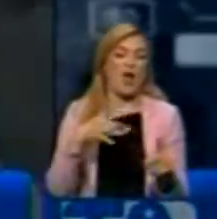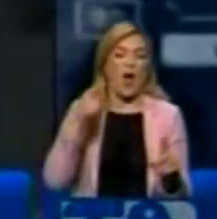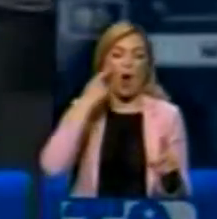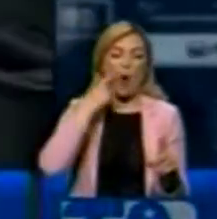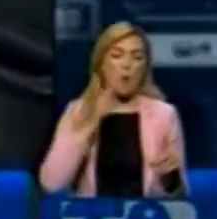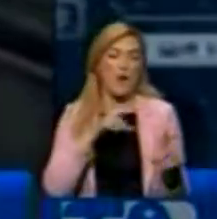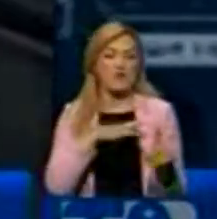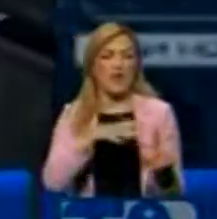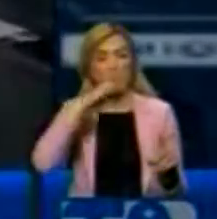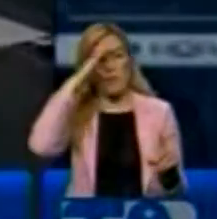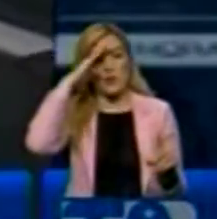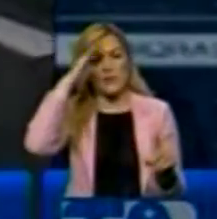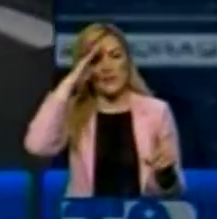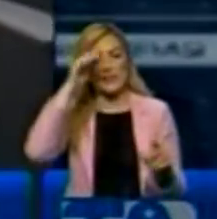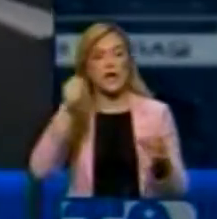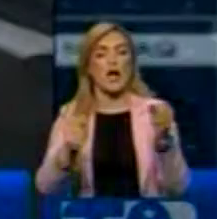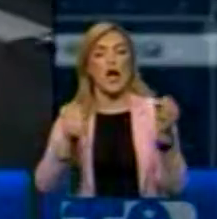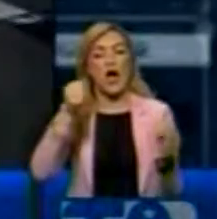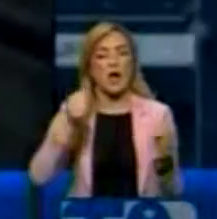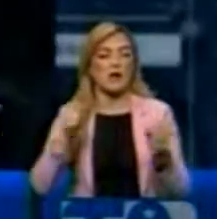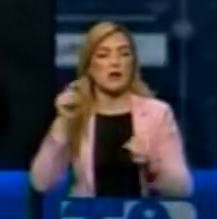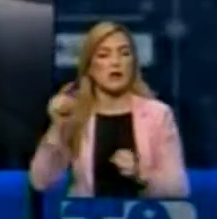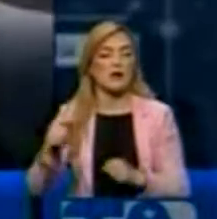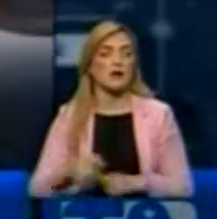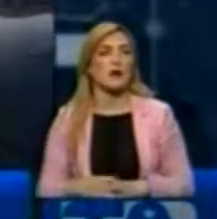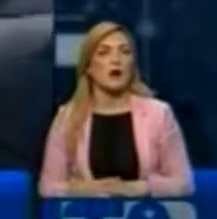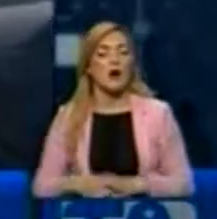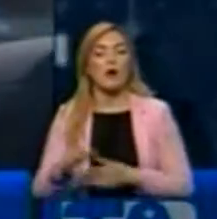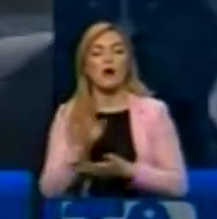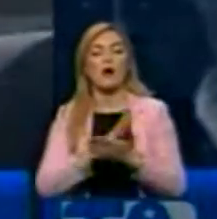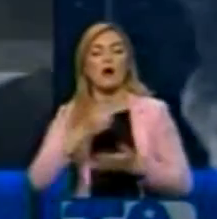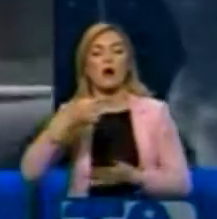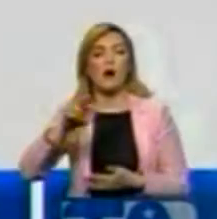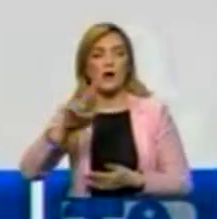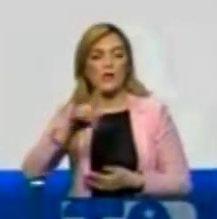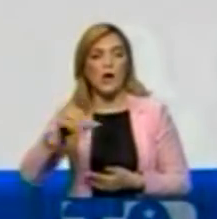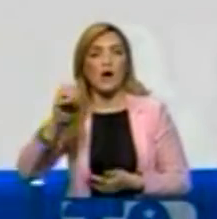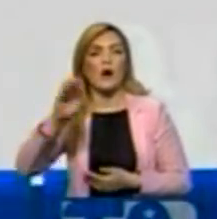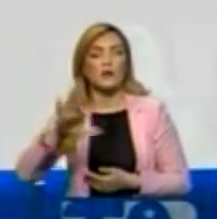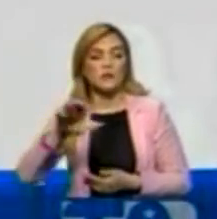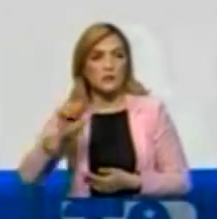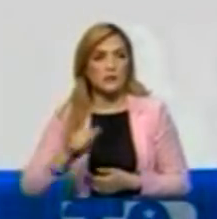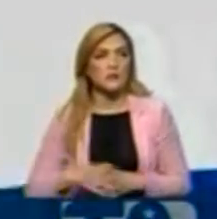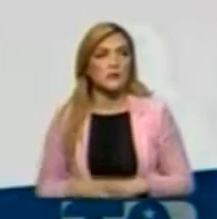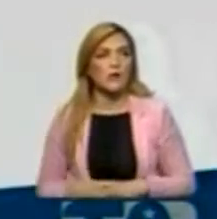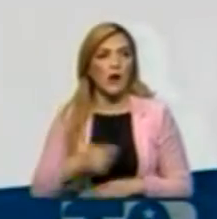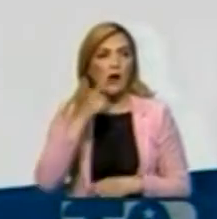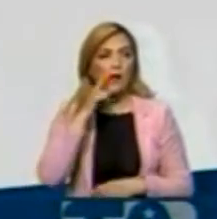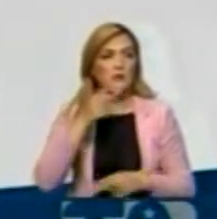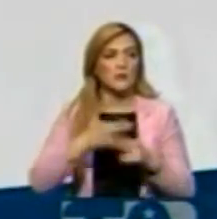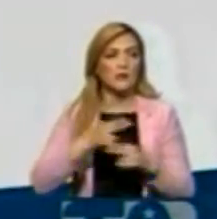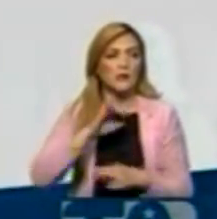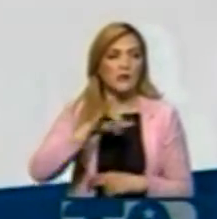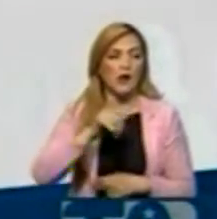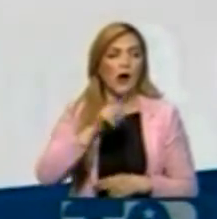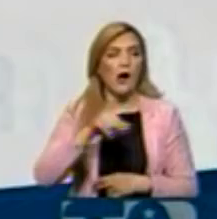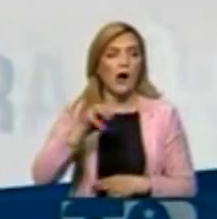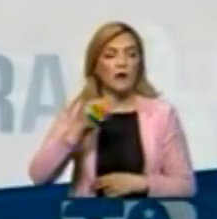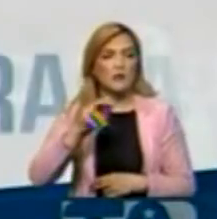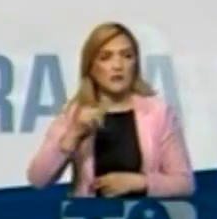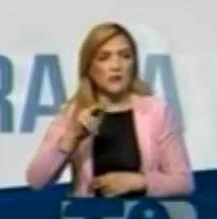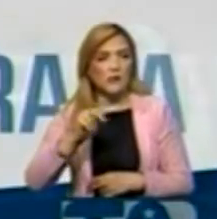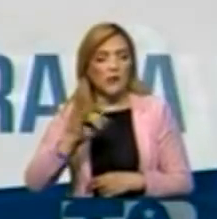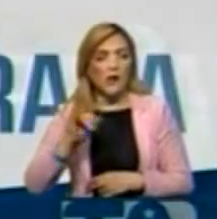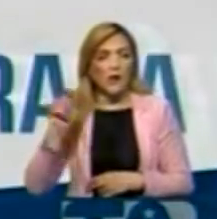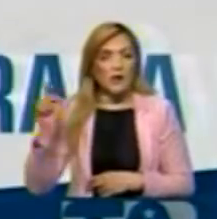avenida Francisco de Orellana de Guayaquil, en el sector La Garzota. Sin embargo, aún el sujeto identificado como Yasmani Eduardo Ferrín